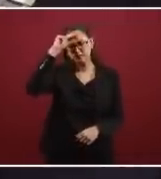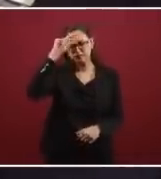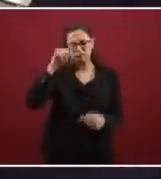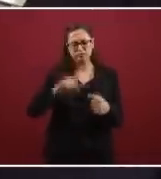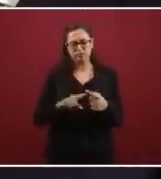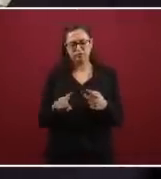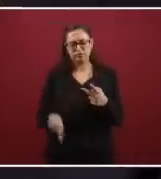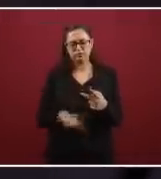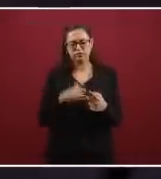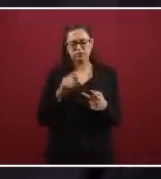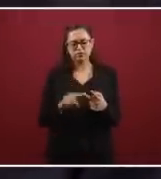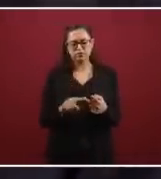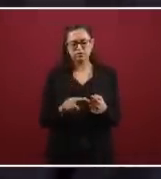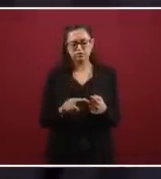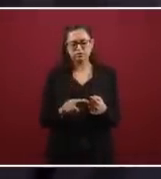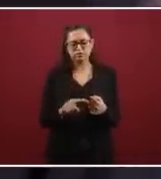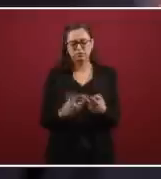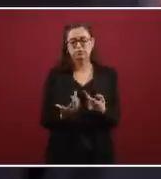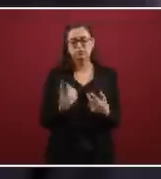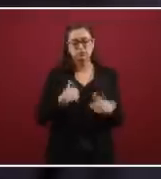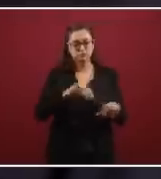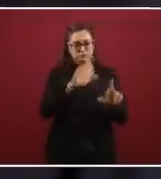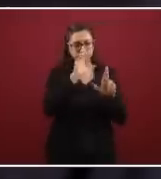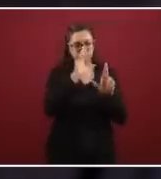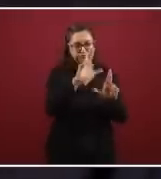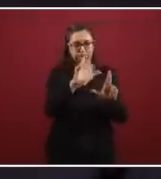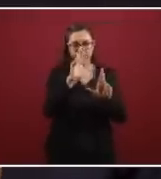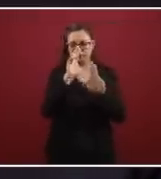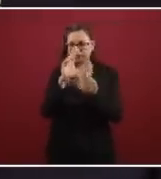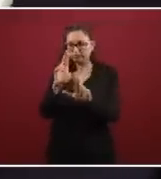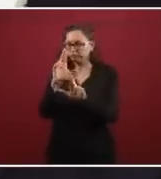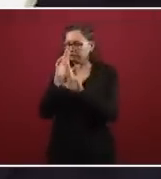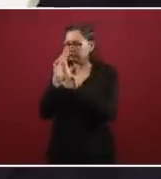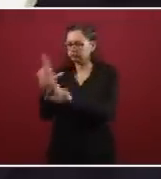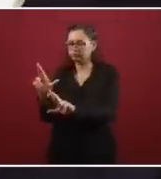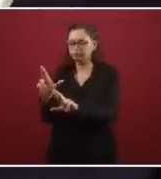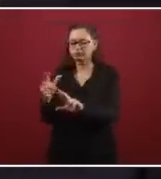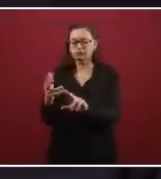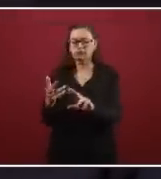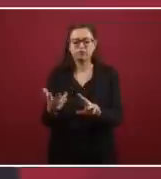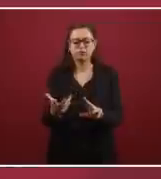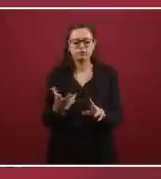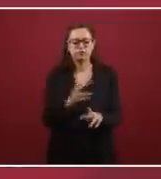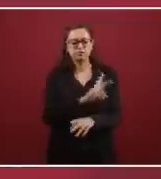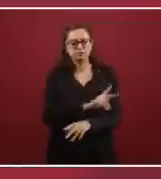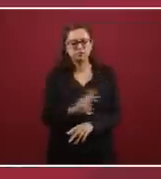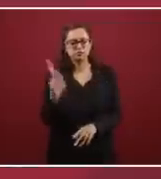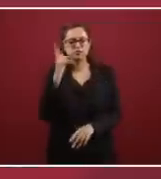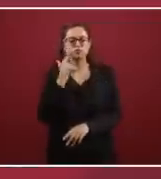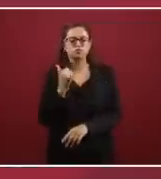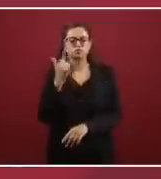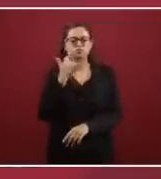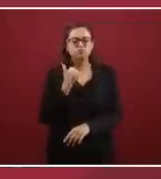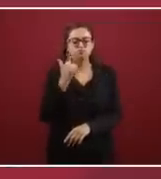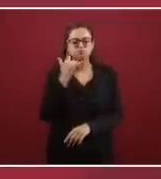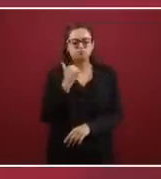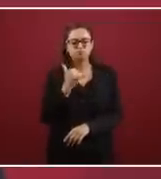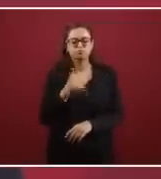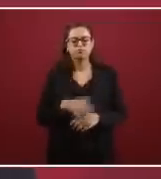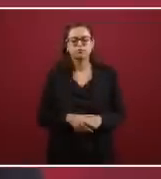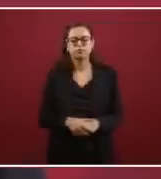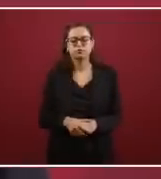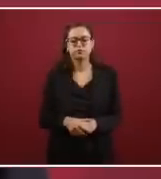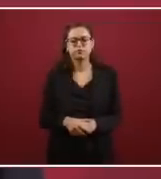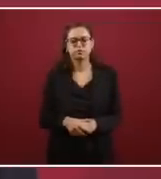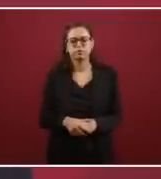es respetuosa de la lucha de las mujeres, es